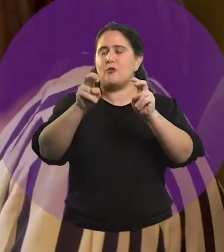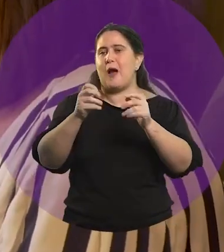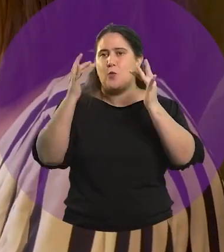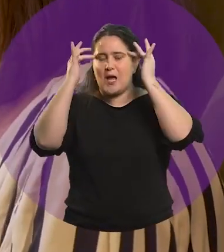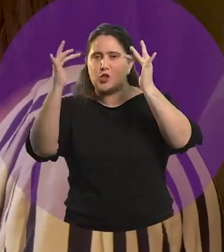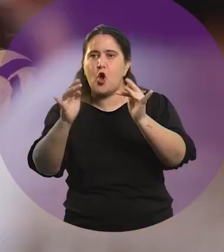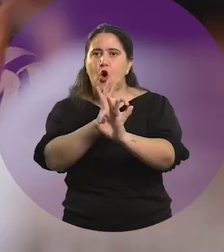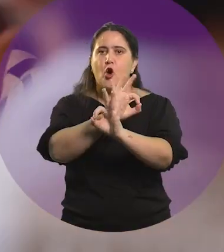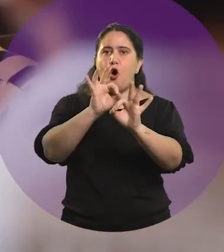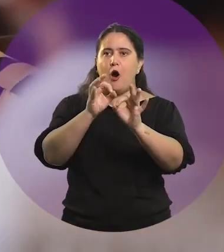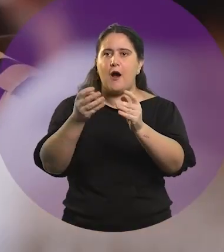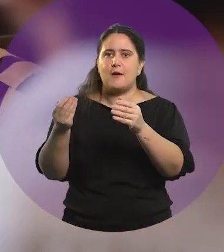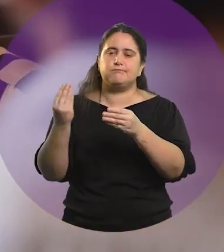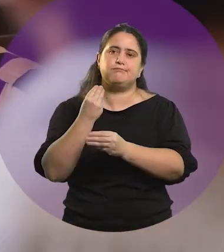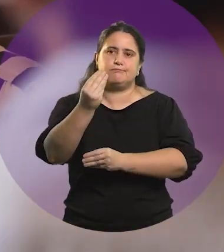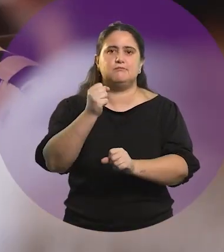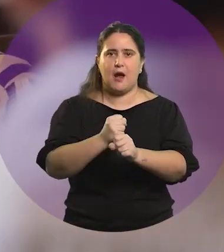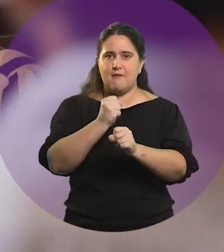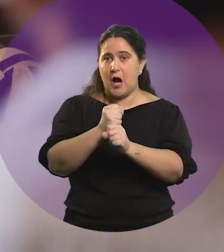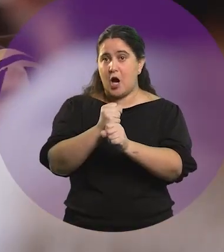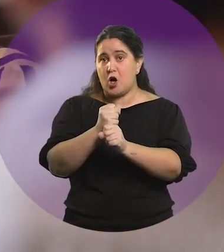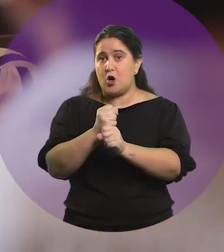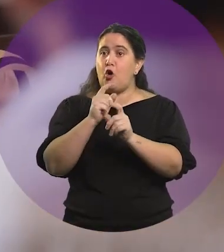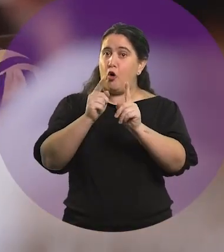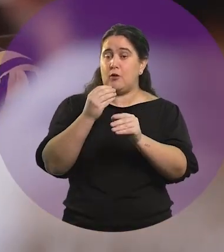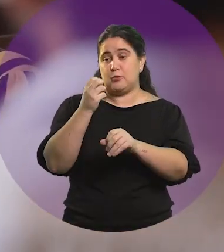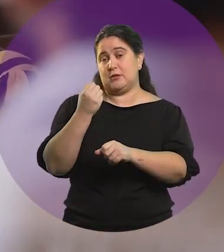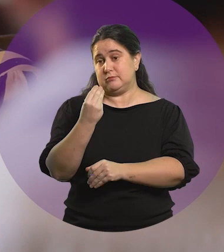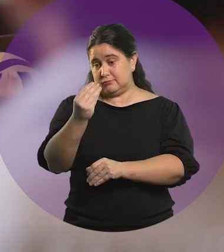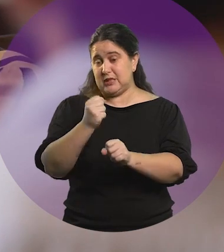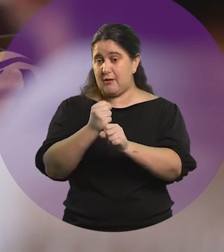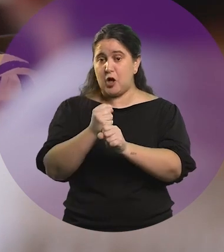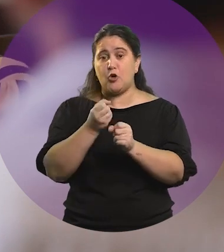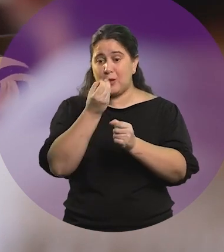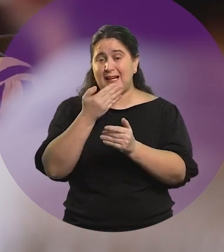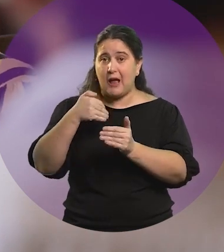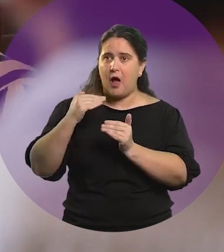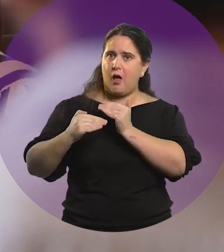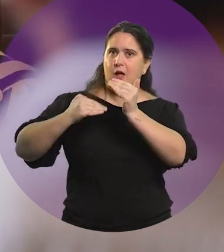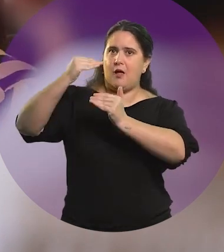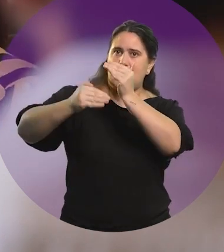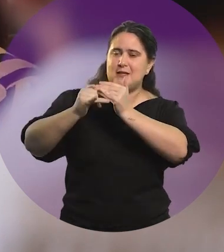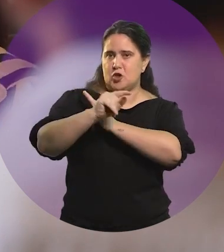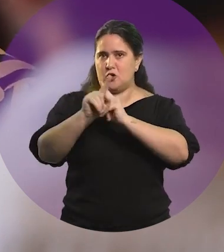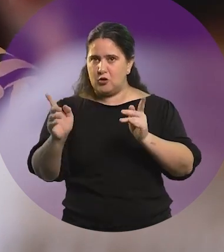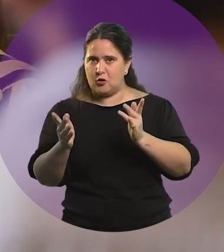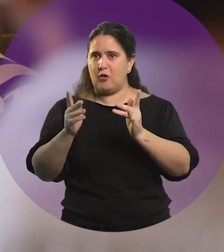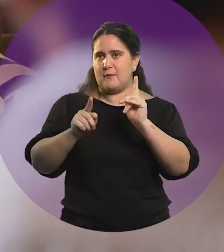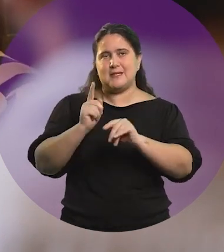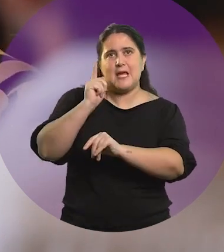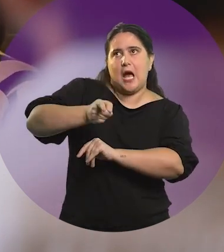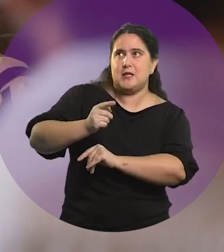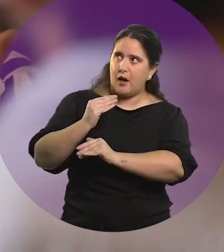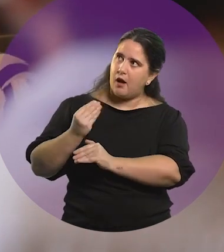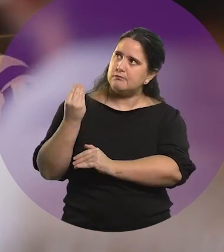términos educativos o de inserción en el mercado laboral, de nuestra trayectoria en el mercado laboral, si accedemos a esos espacios de